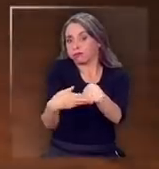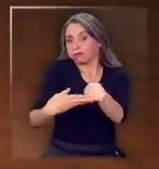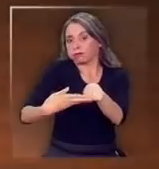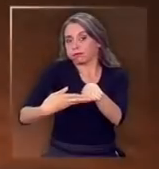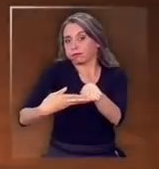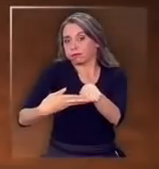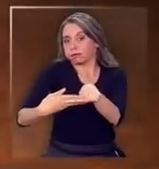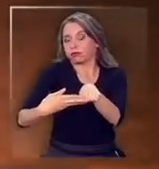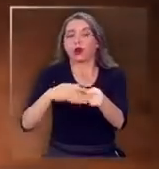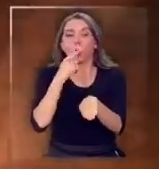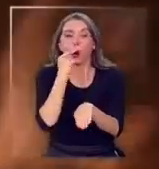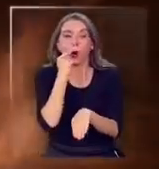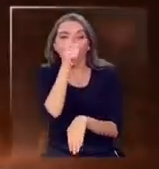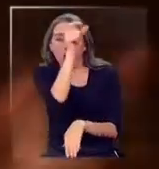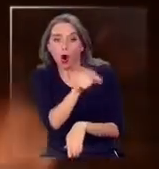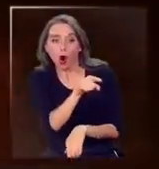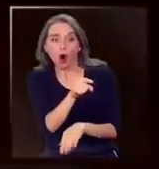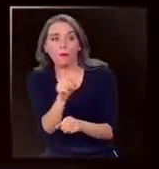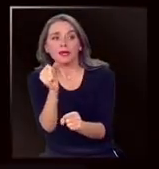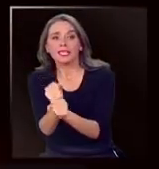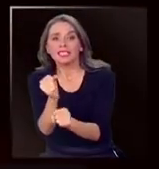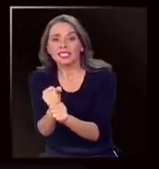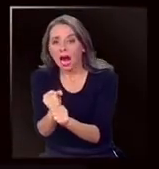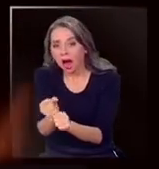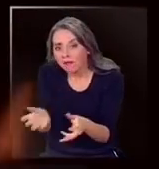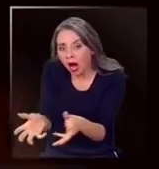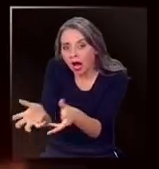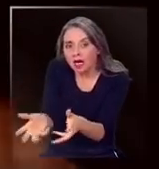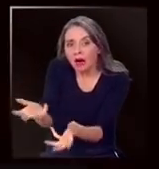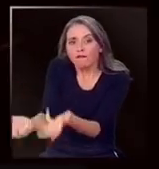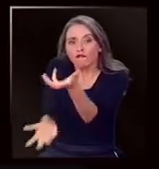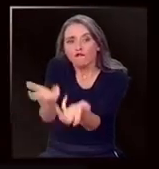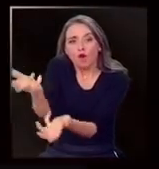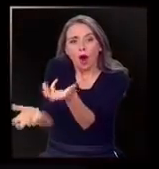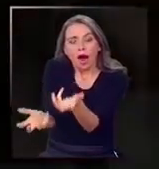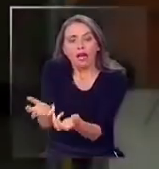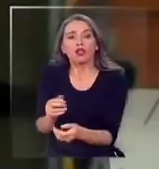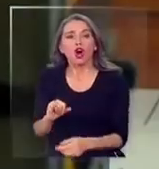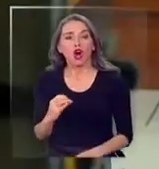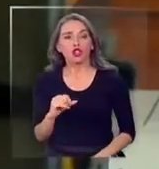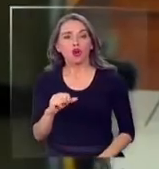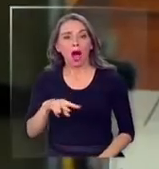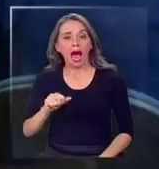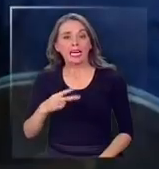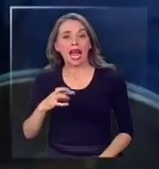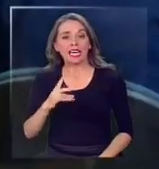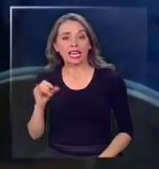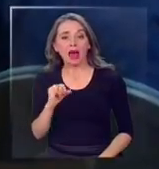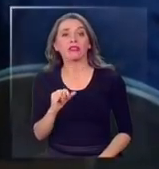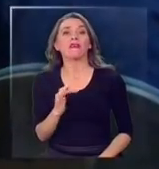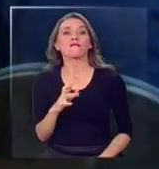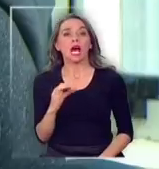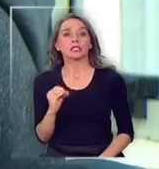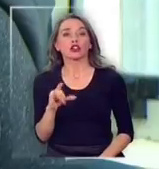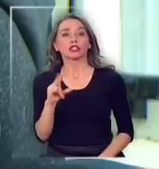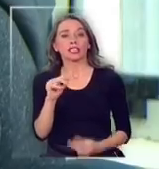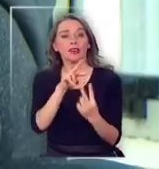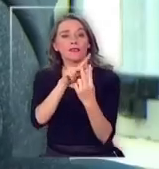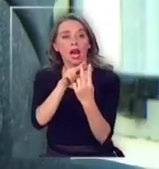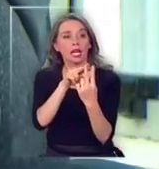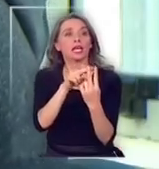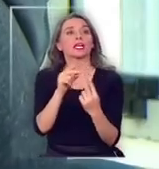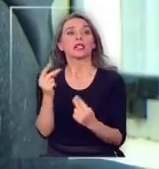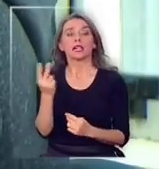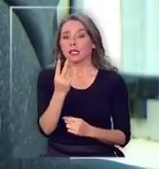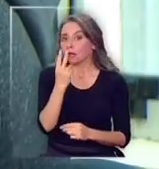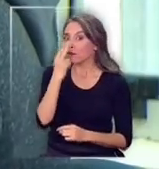y él siempre trabajando en torno al fuego. Se trataba de Joana Hernández y Francisco Silva, así los